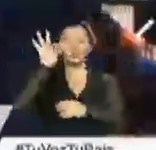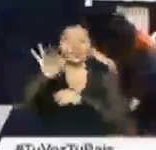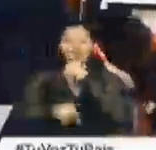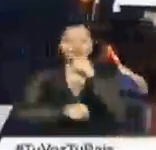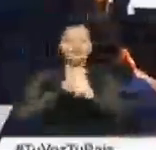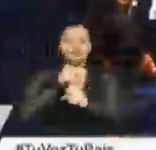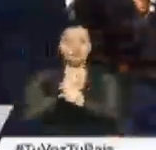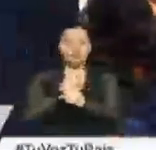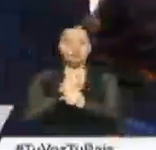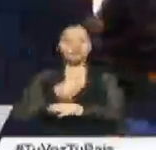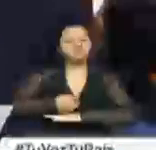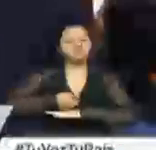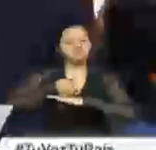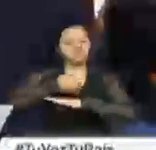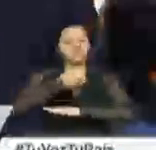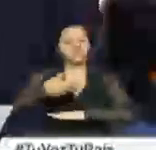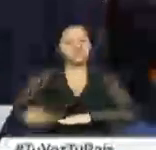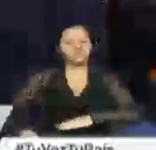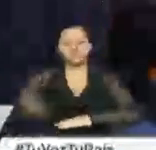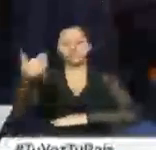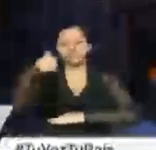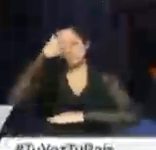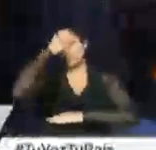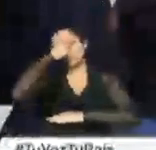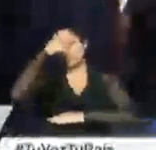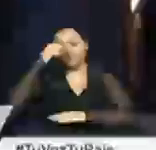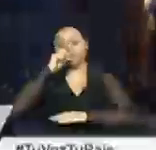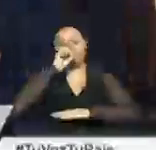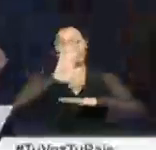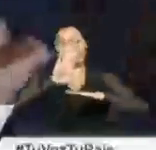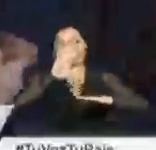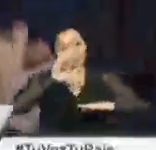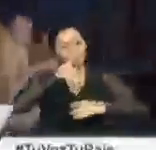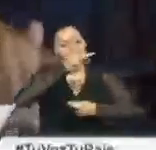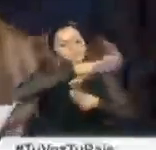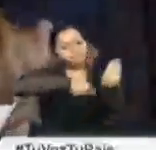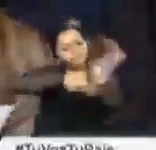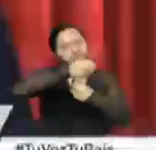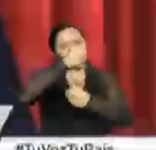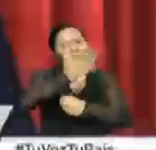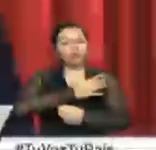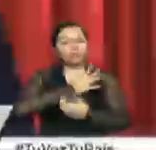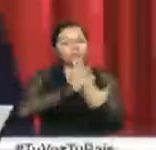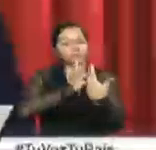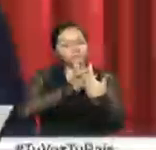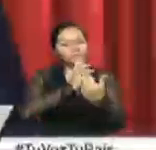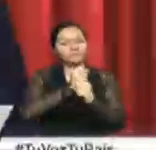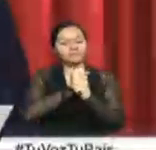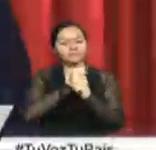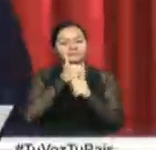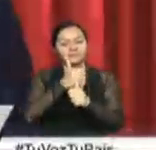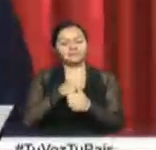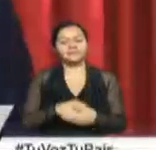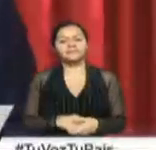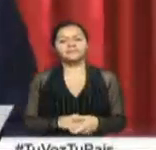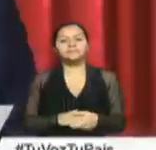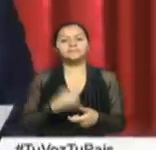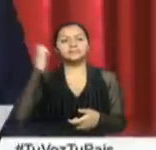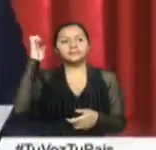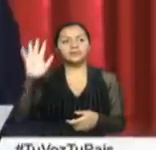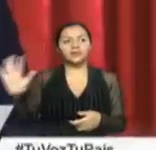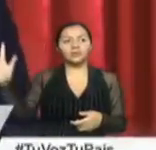proclamado jefe de Estado el domingo con la promesa de devolver la confianza a sus compatriotas. La Europa